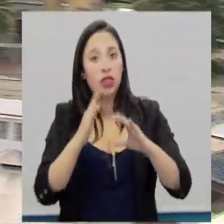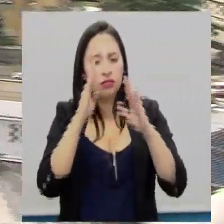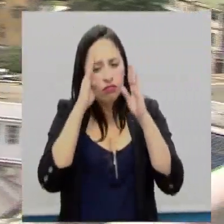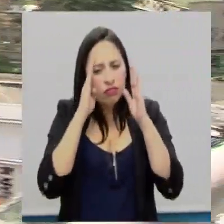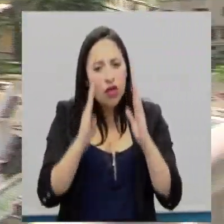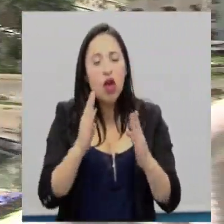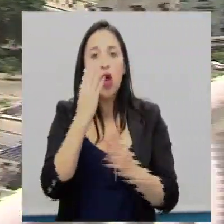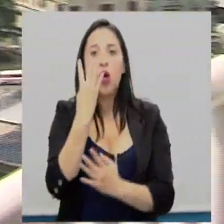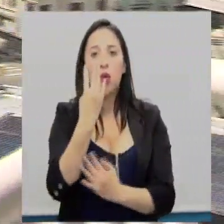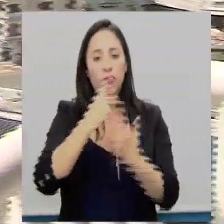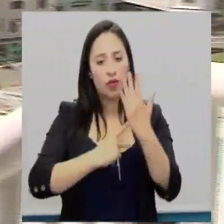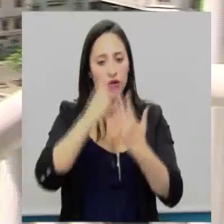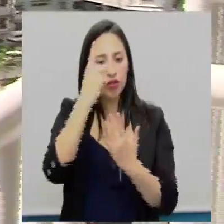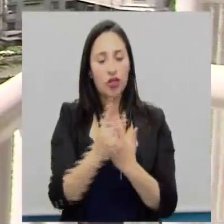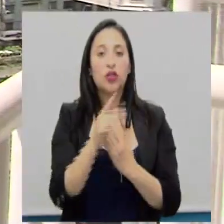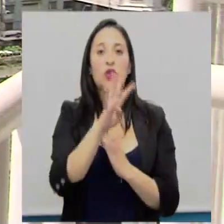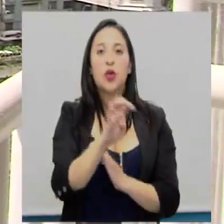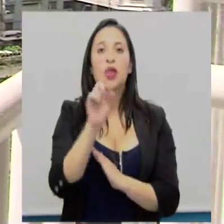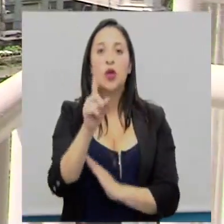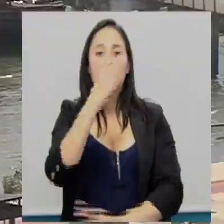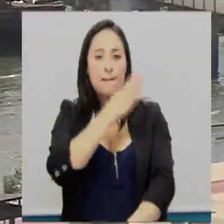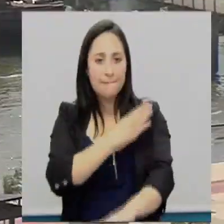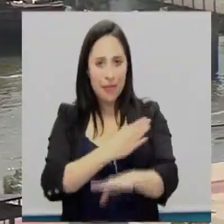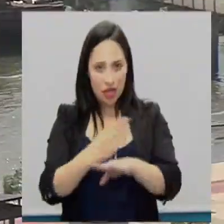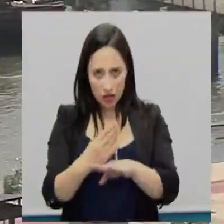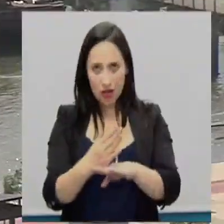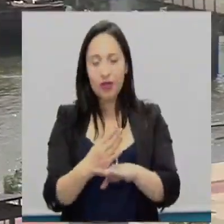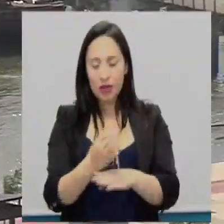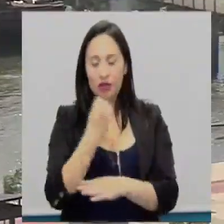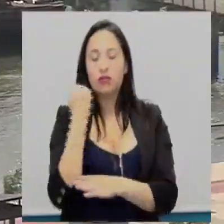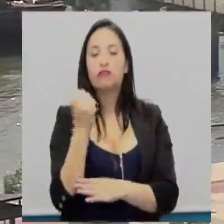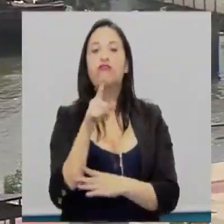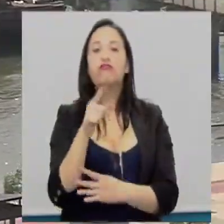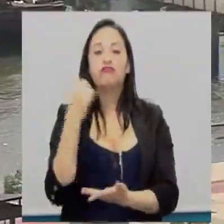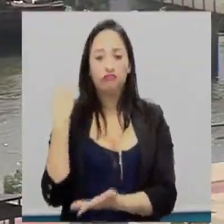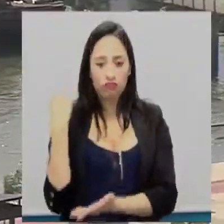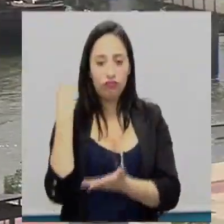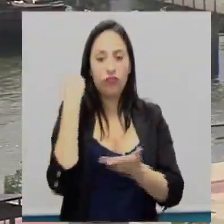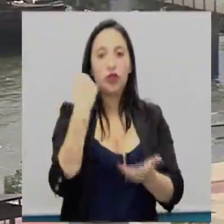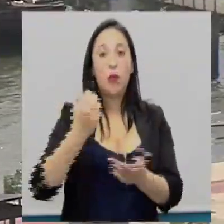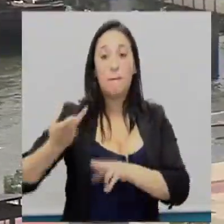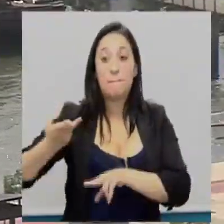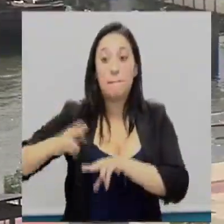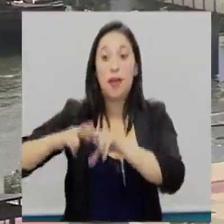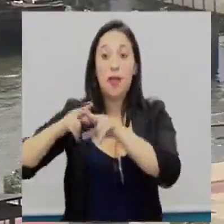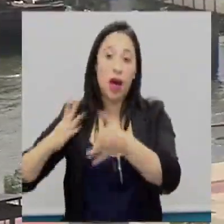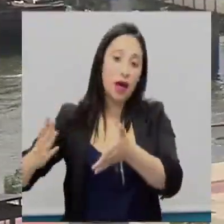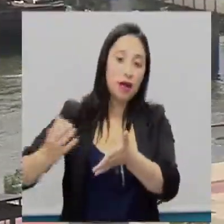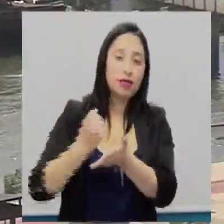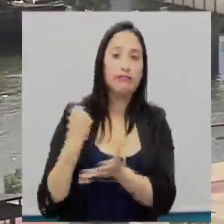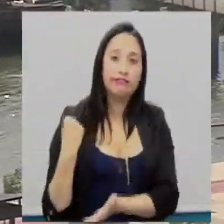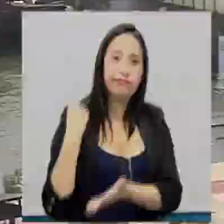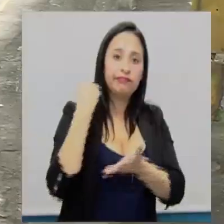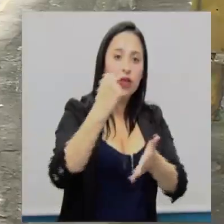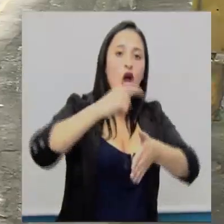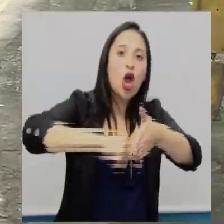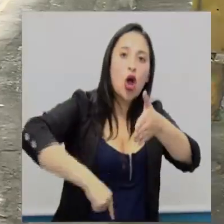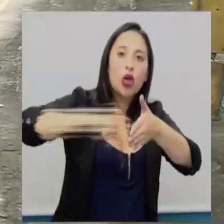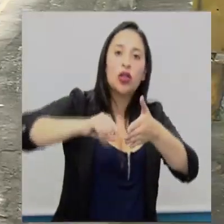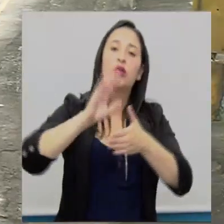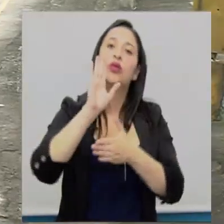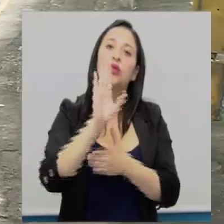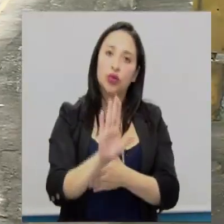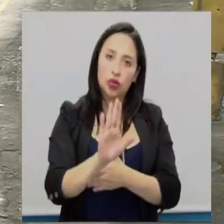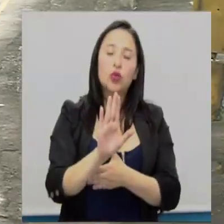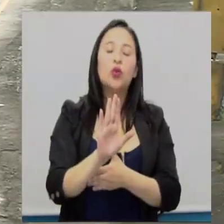inició una actuación especial a 4 proyectos con valor de 91 mil millones de pesos, financiados con recursos de regalías. Entre los contratos que